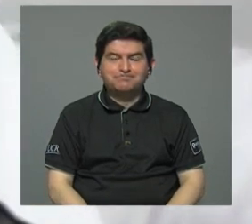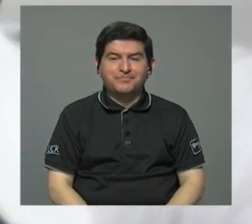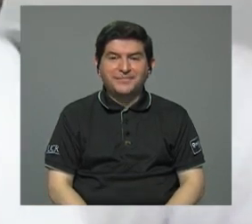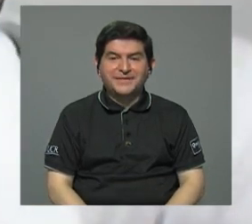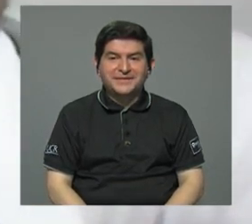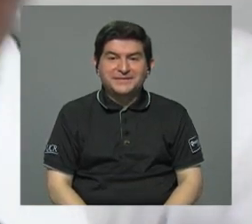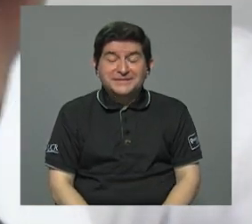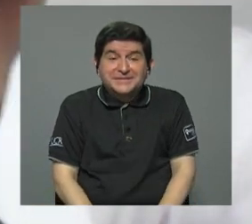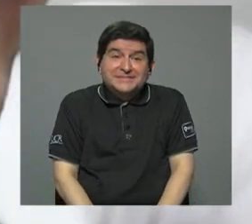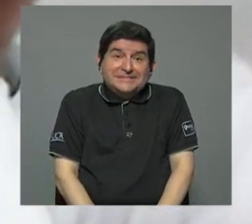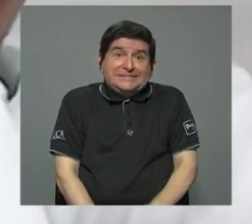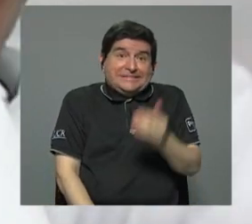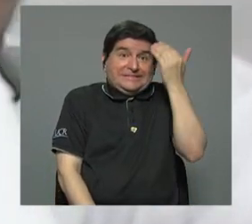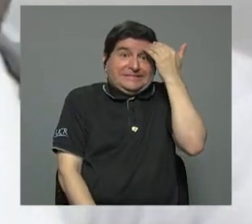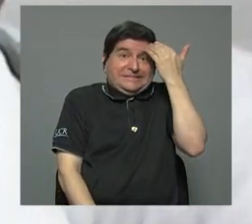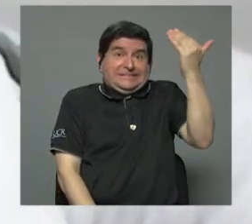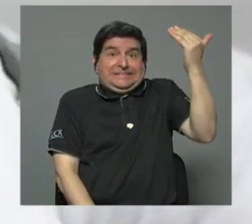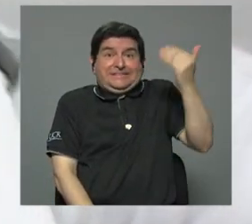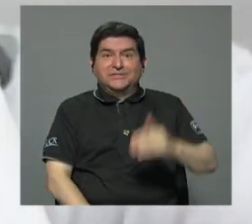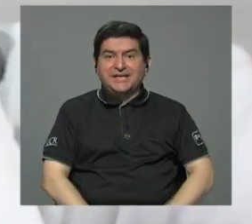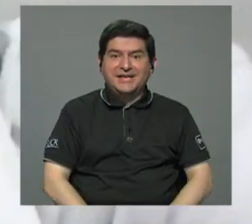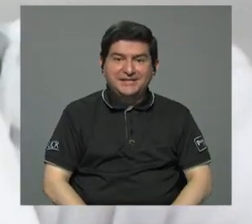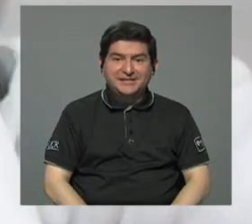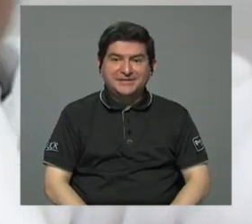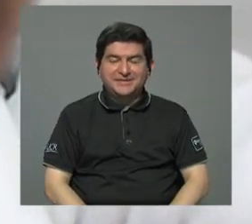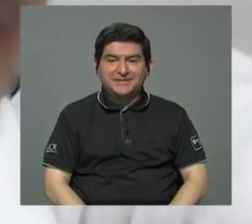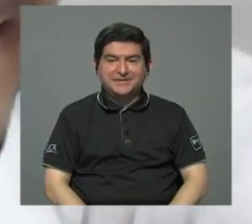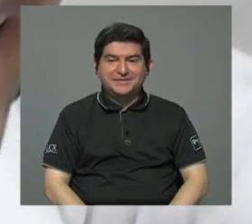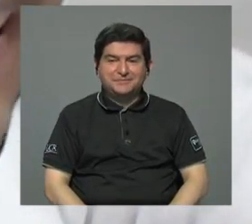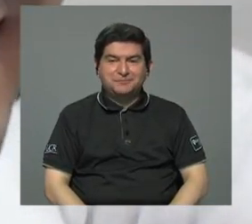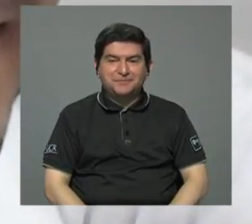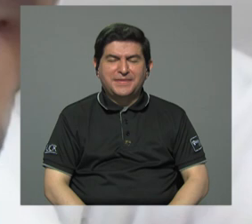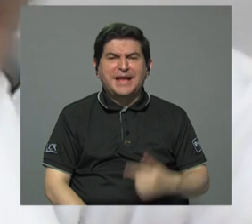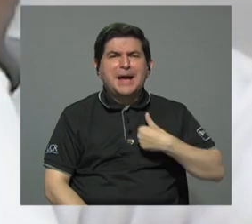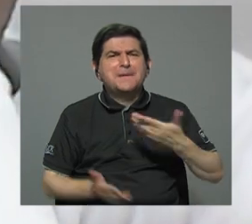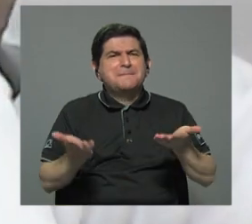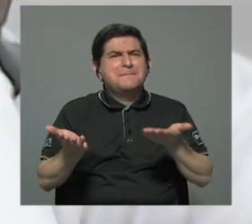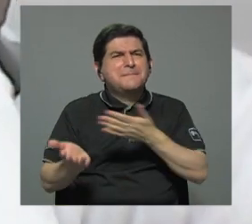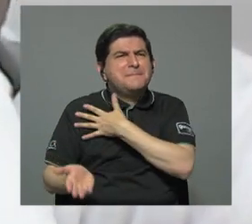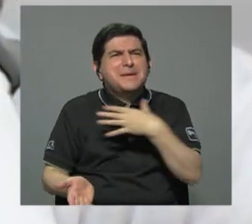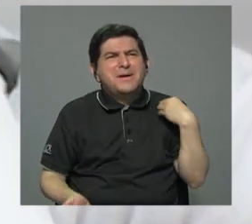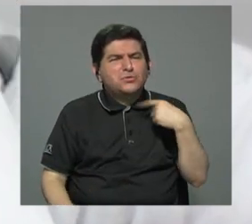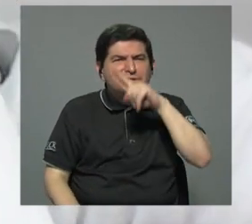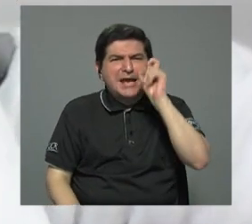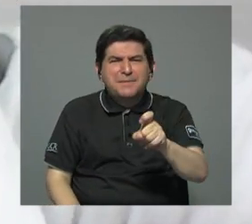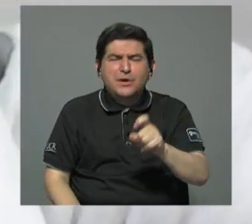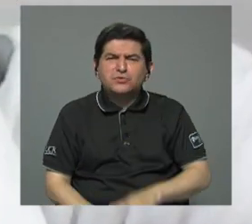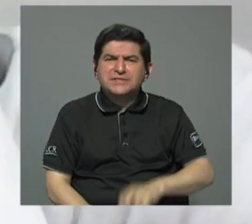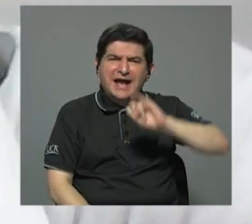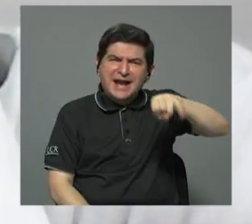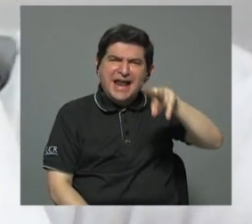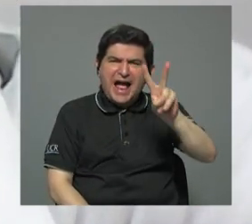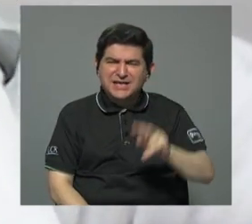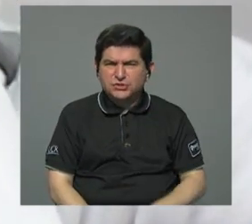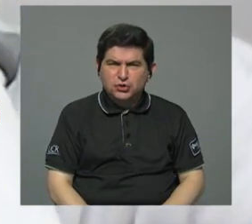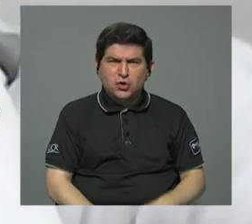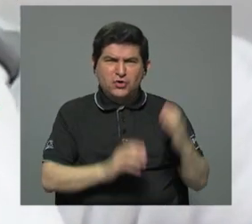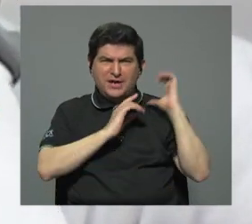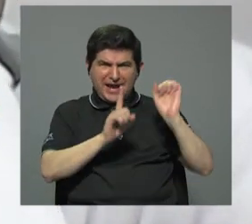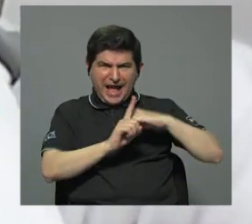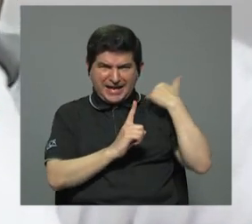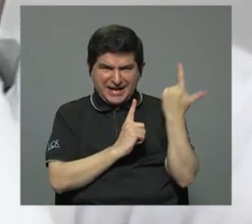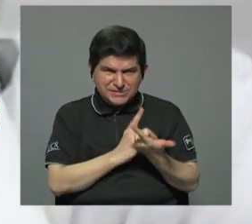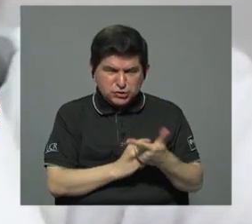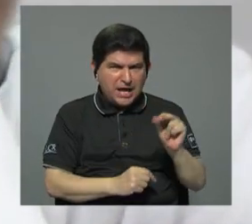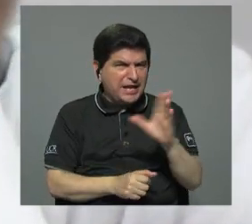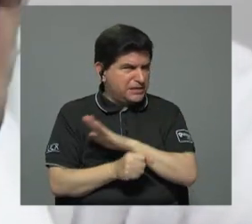Vaya, bueno, ahí no sé. Yo ni siquiera sé, me gustaría más bien preguntarle a John, si las cargas sociales no